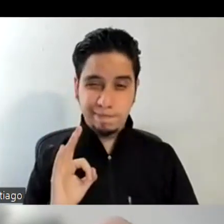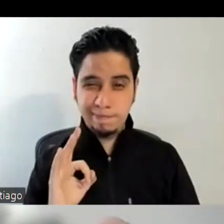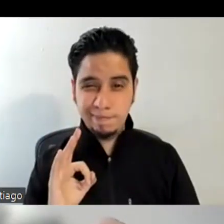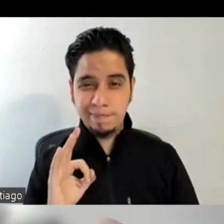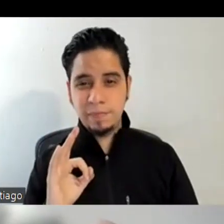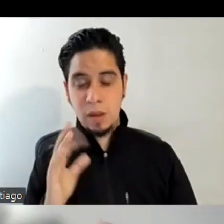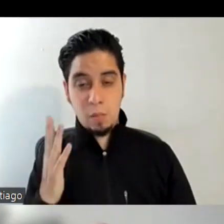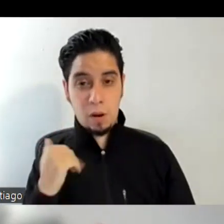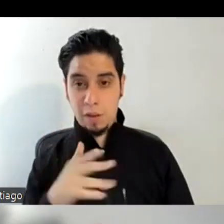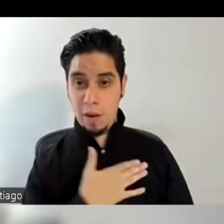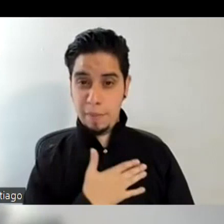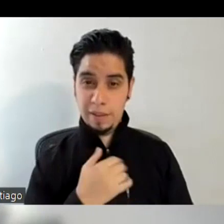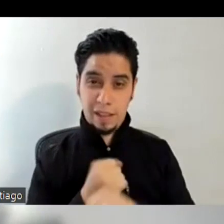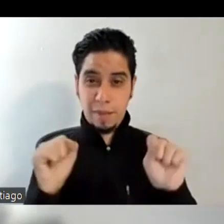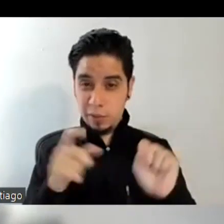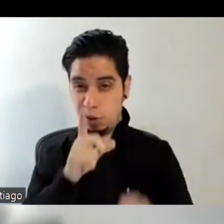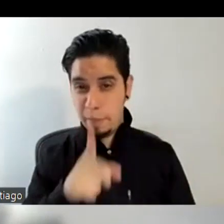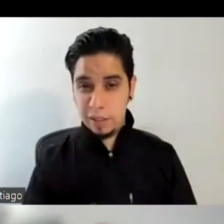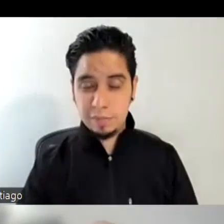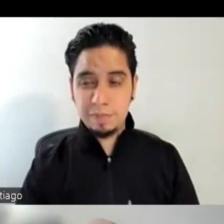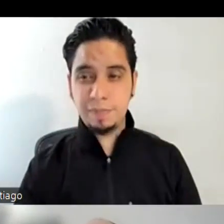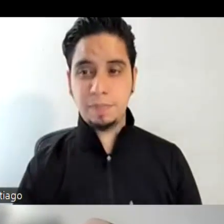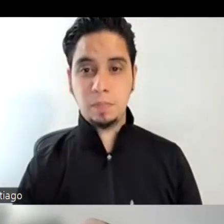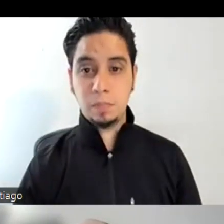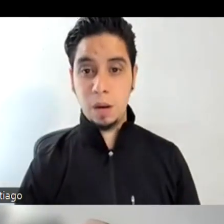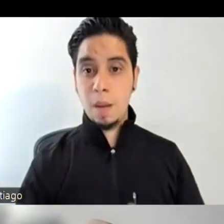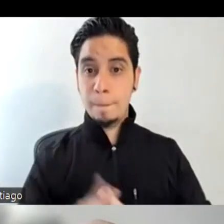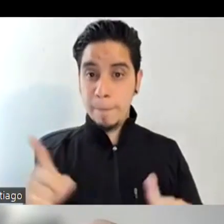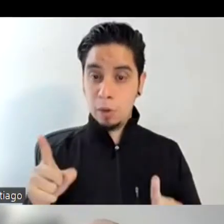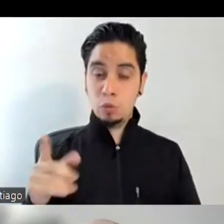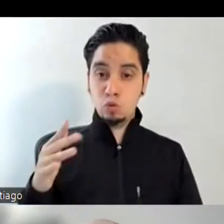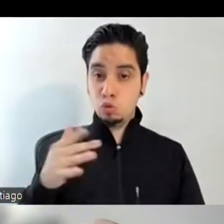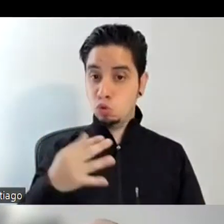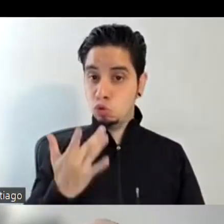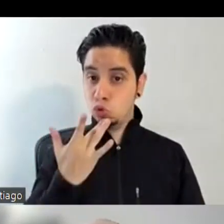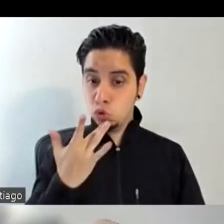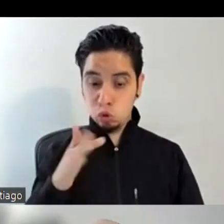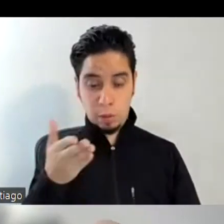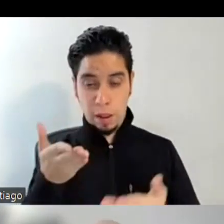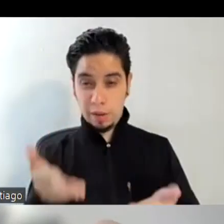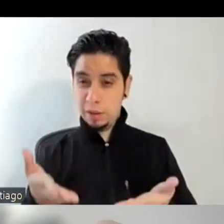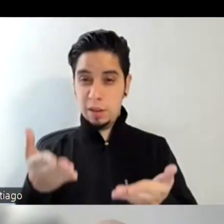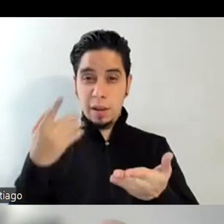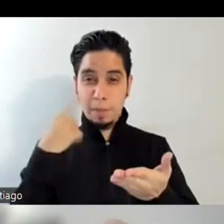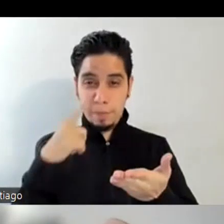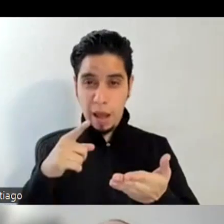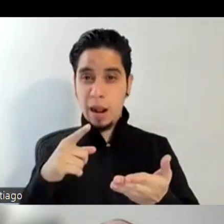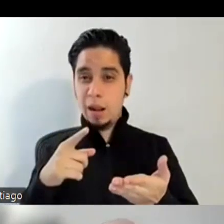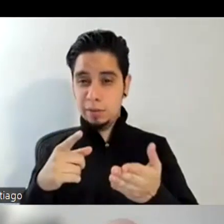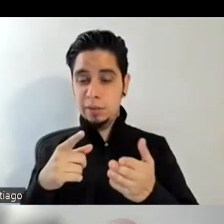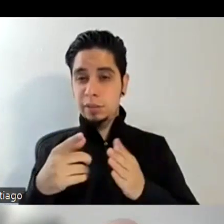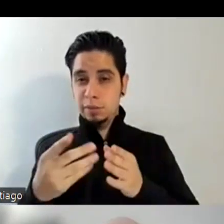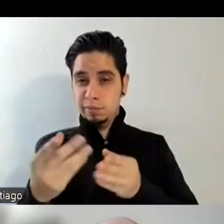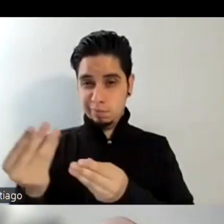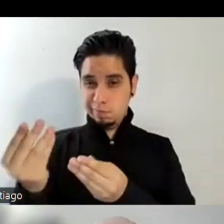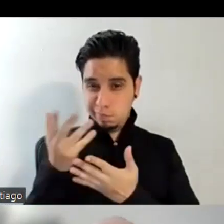porque esa fue mi salvación, en realidad. Bueno, pero afortunadamente estabas allí para encontrar, claro, para llegar,